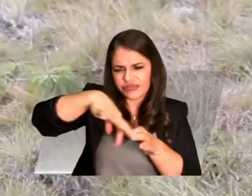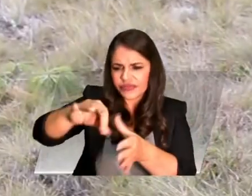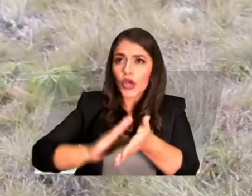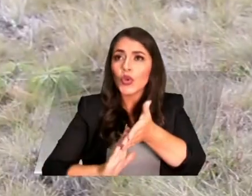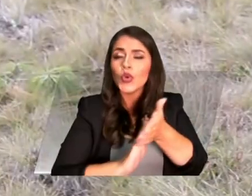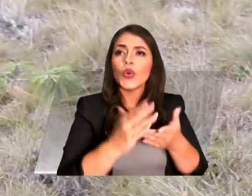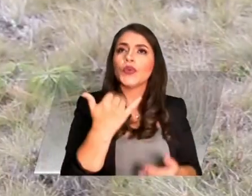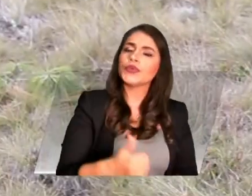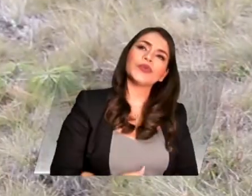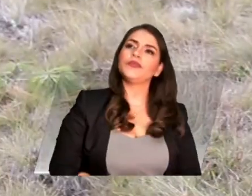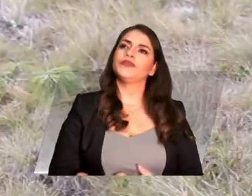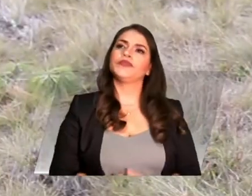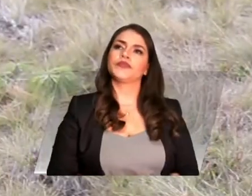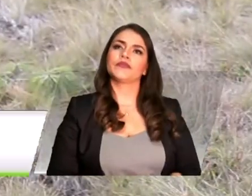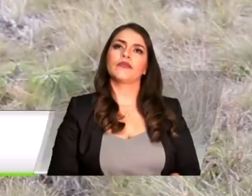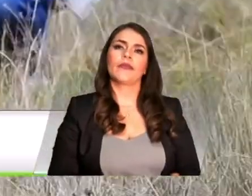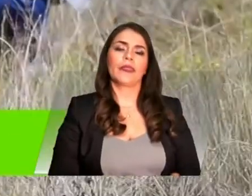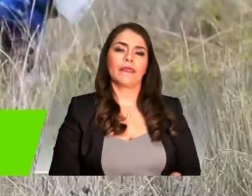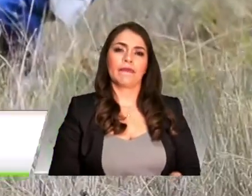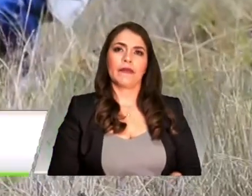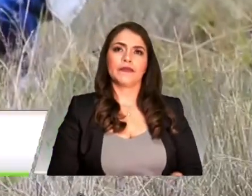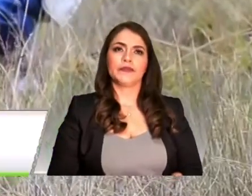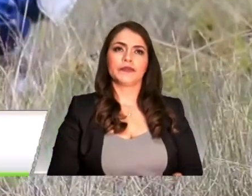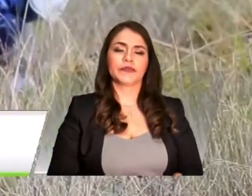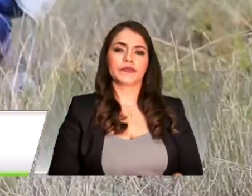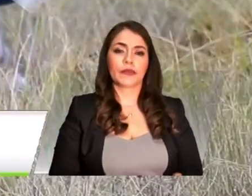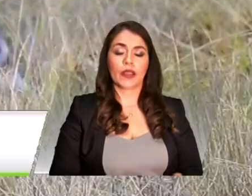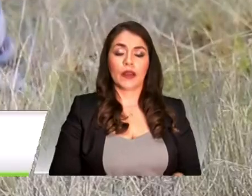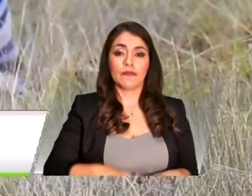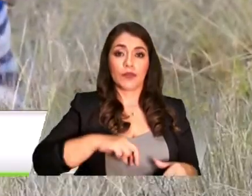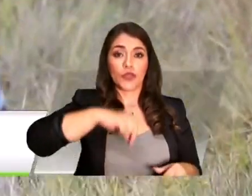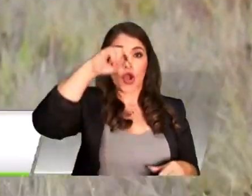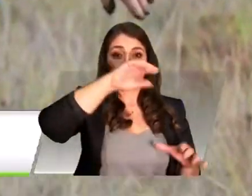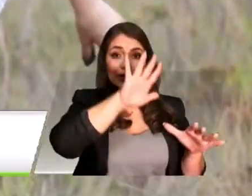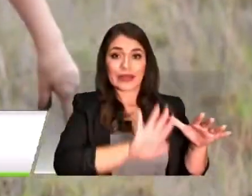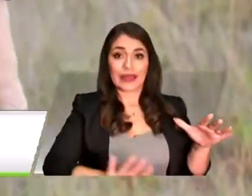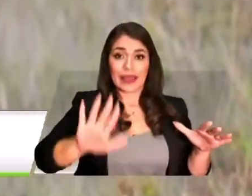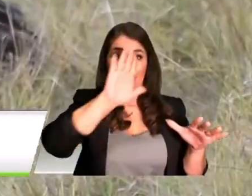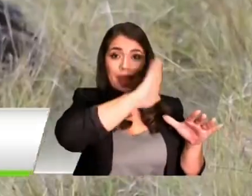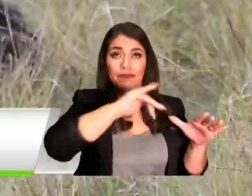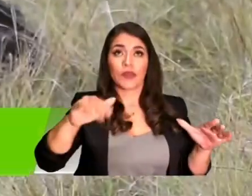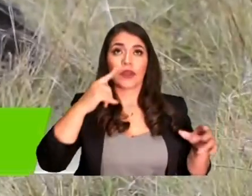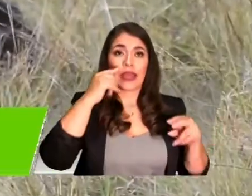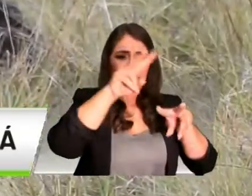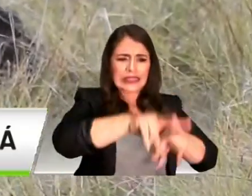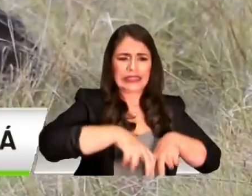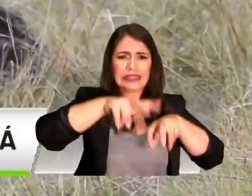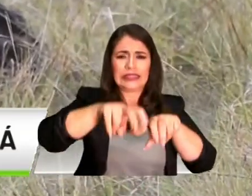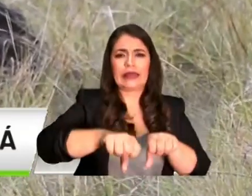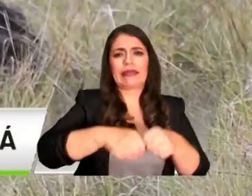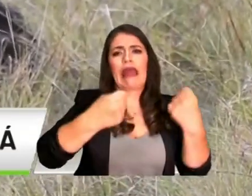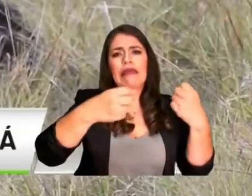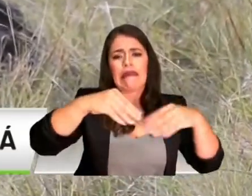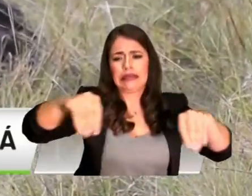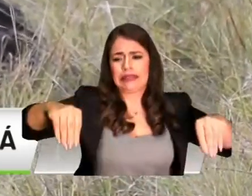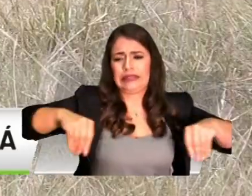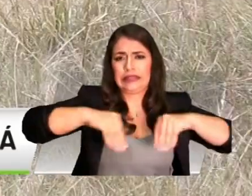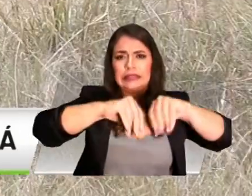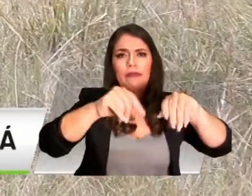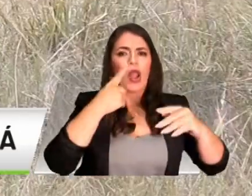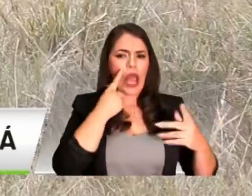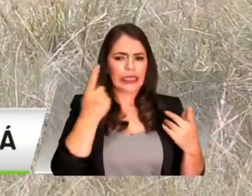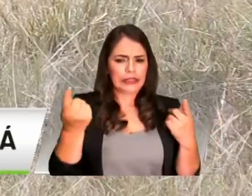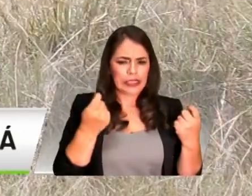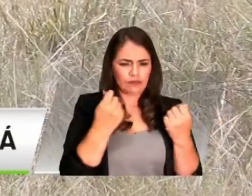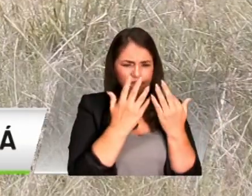Debido al gran impacto que hoy sufren diferentes ecosistemas del norte de Antioquia por procesos agrícolas, se viene adelantando una gran estrategia de recuperación